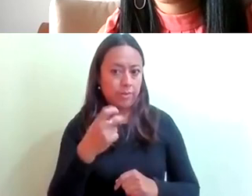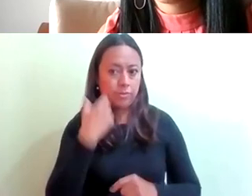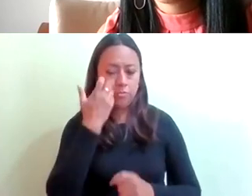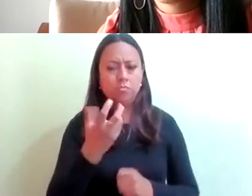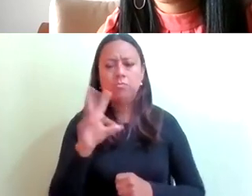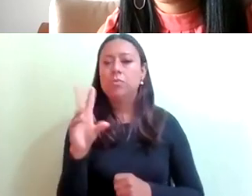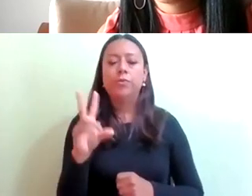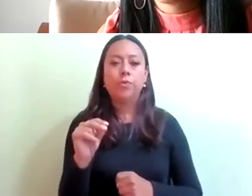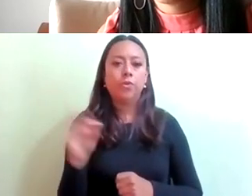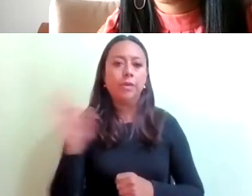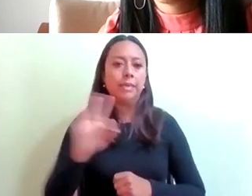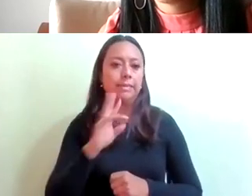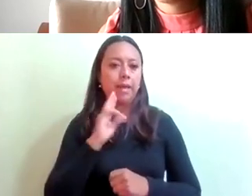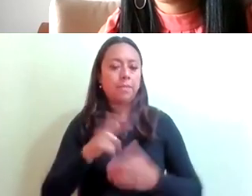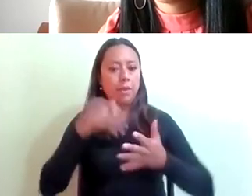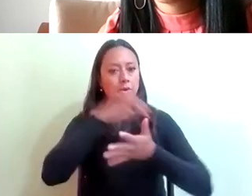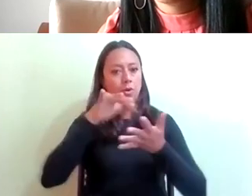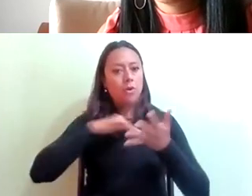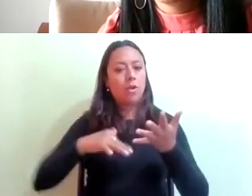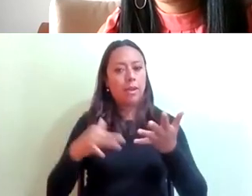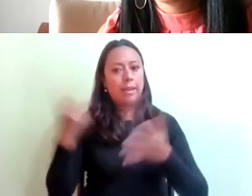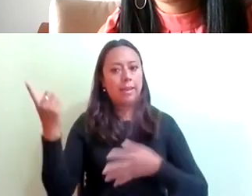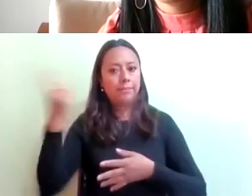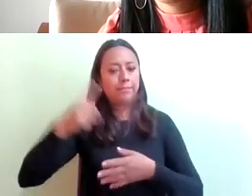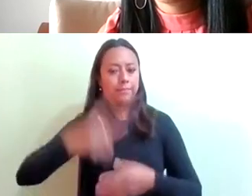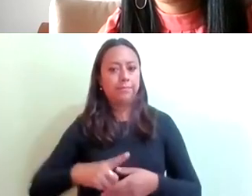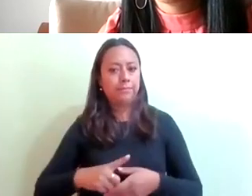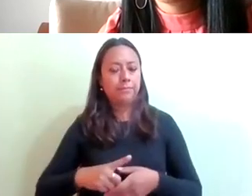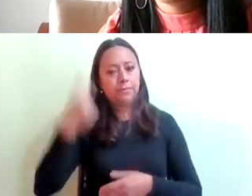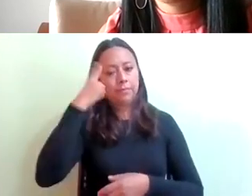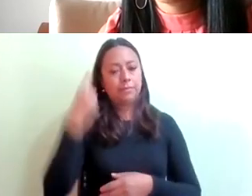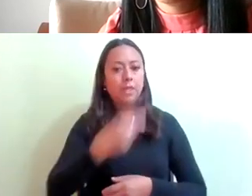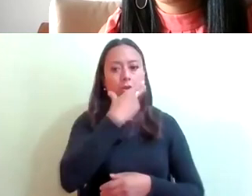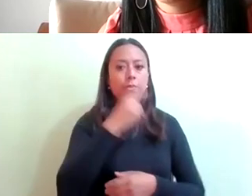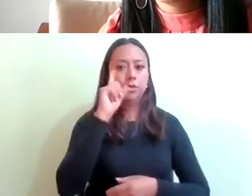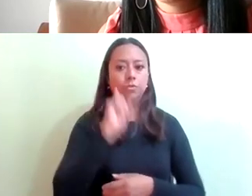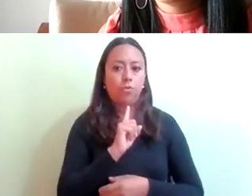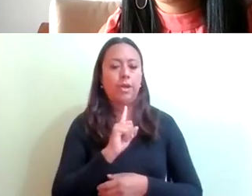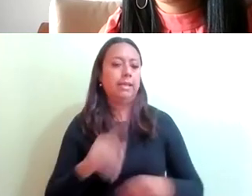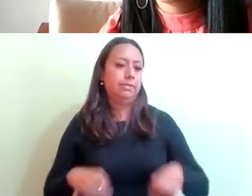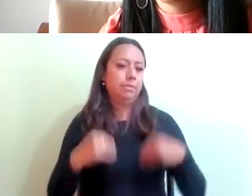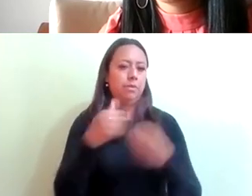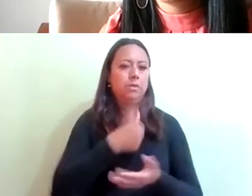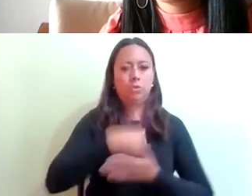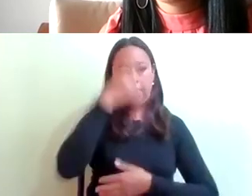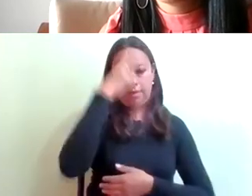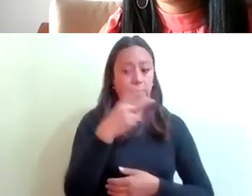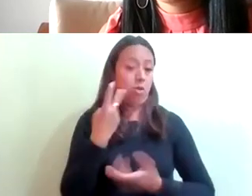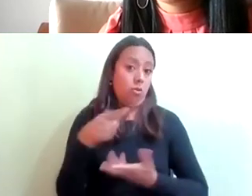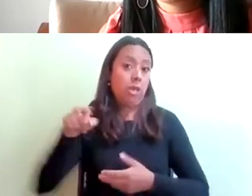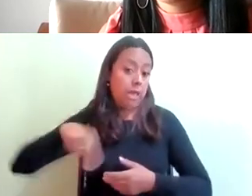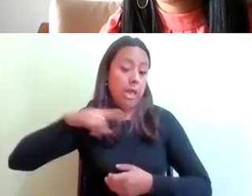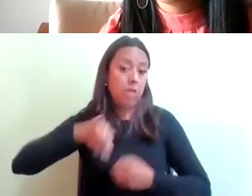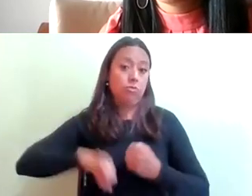quizá mejor leer el decreto para que las y los ciudadanas y ciudadanos que les interesa este tema como a